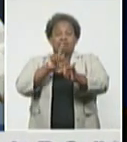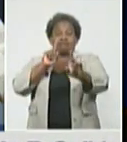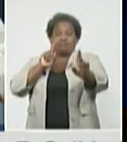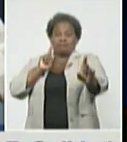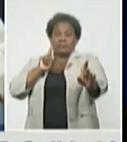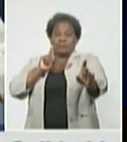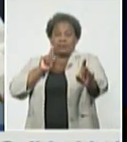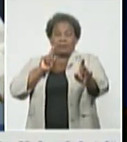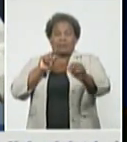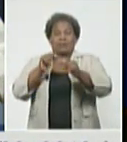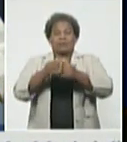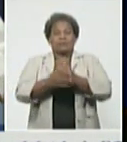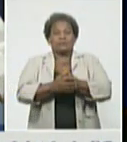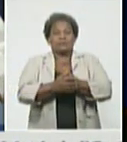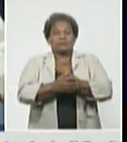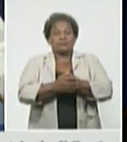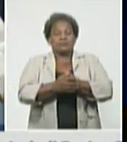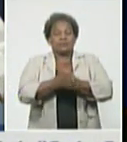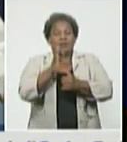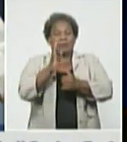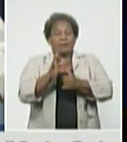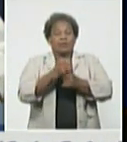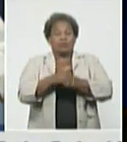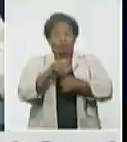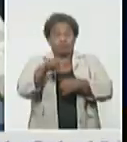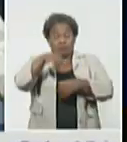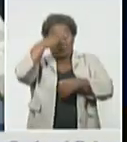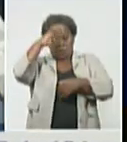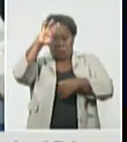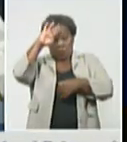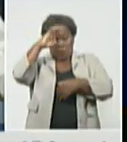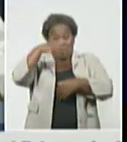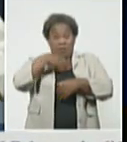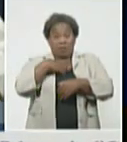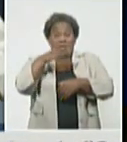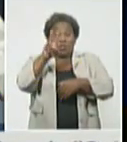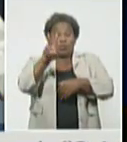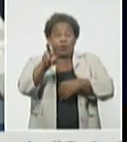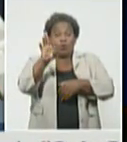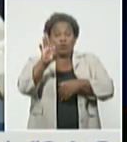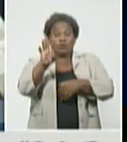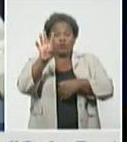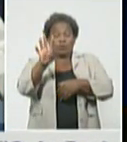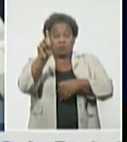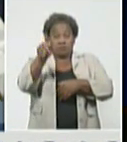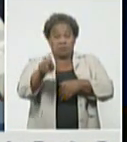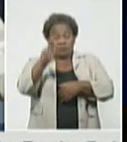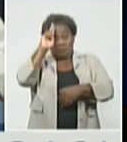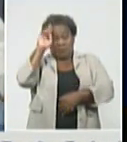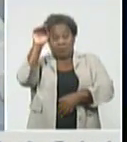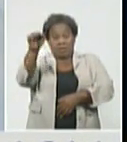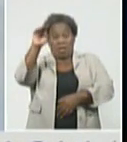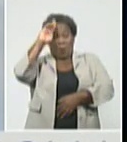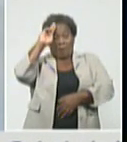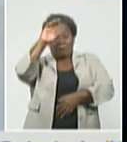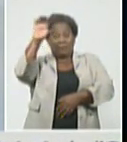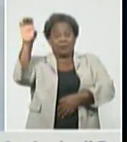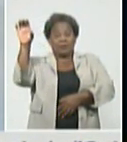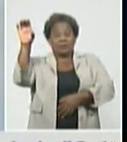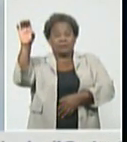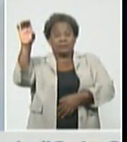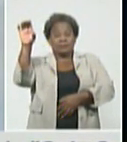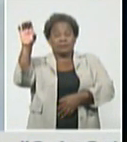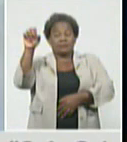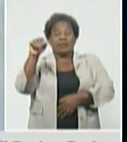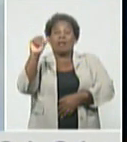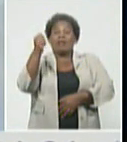aquí. Nuestro país hoy amanece con 284 pacientes ingresados en los hospitales, 10